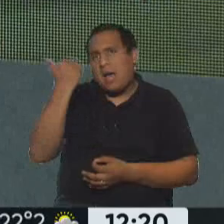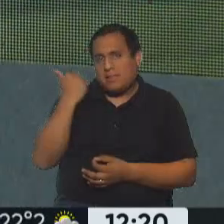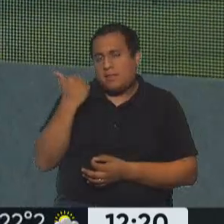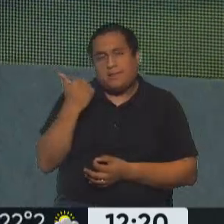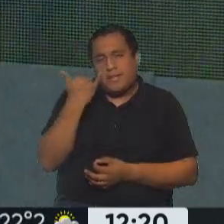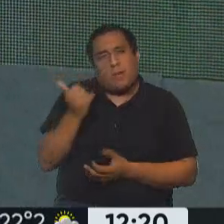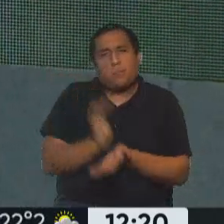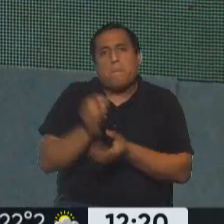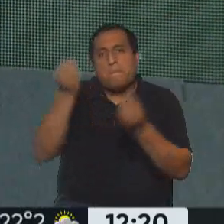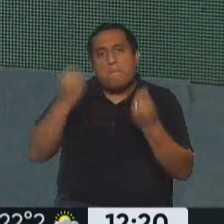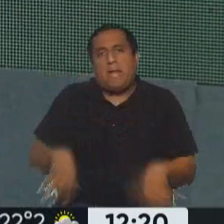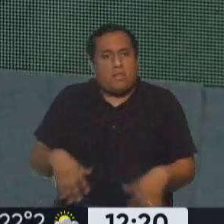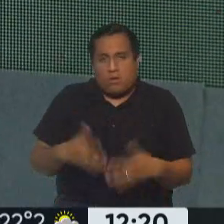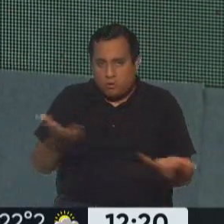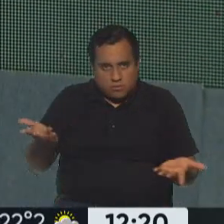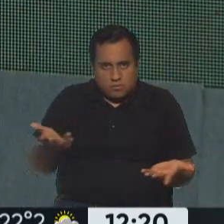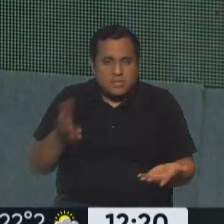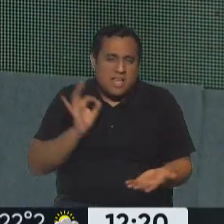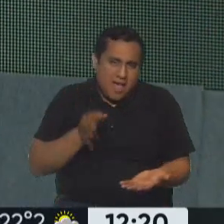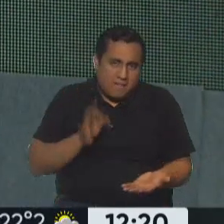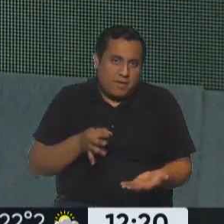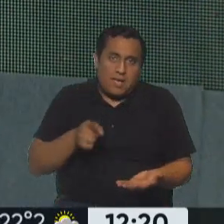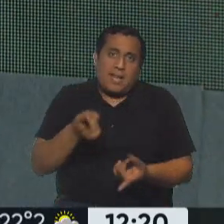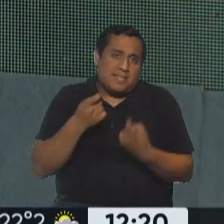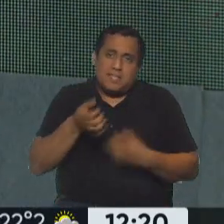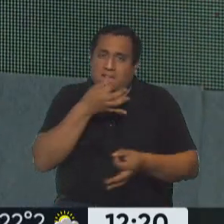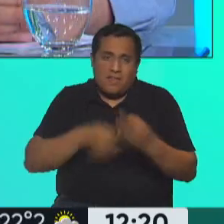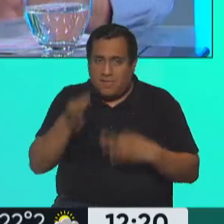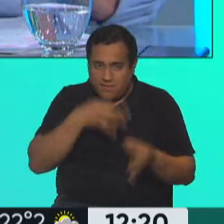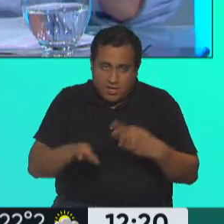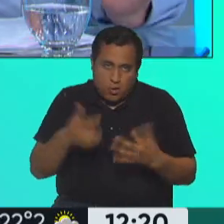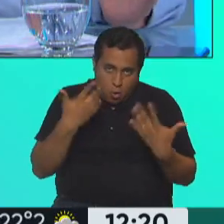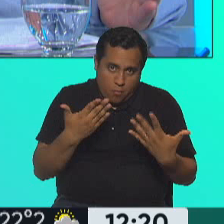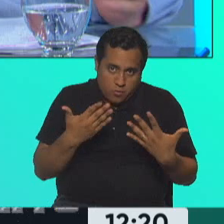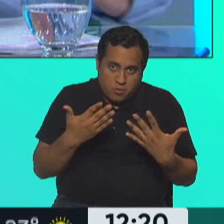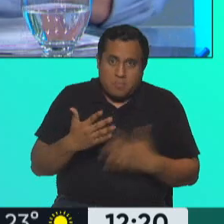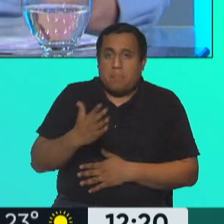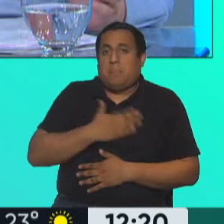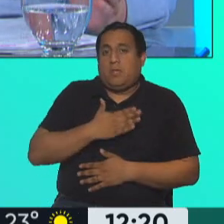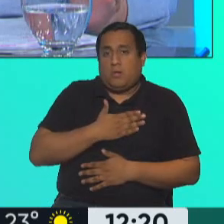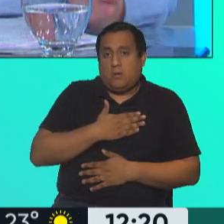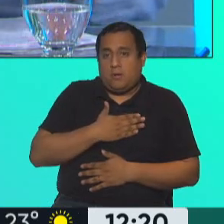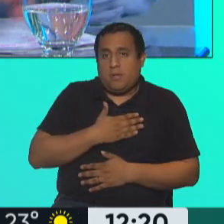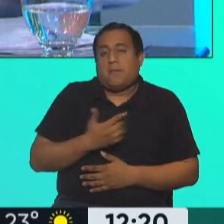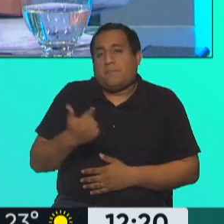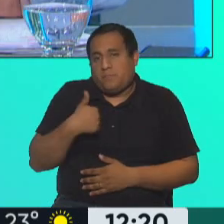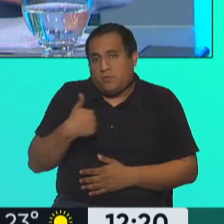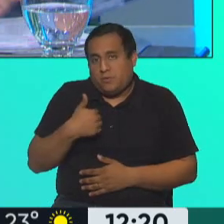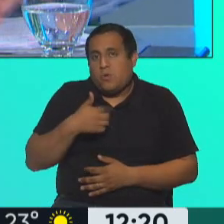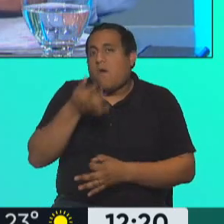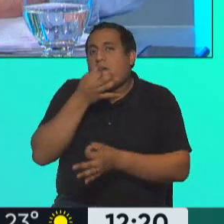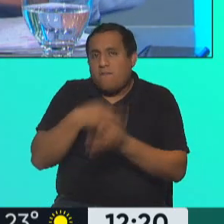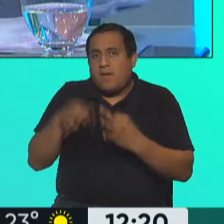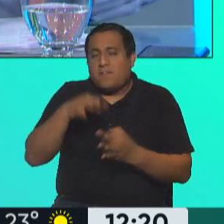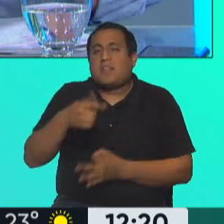ya sabemos lo que sucede con el pequeño productor que necesita vender, obviamente. Bueno, el caso mío. Bueno, a ver. En mi caso, que vendí toda